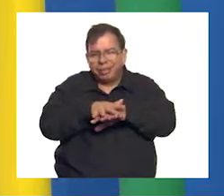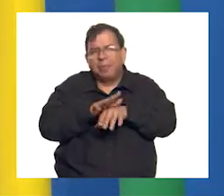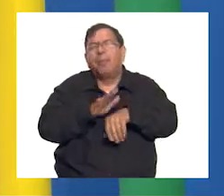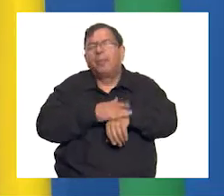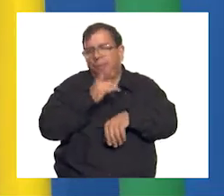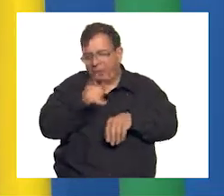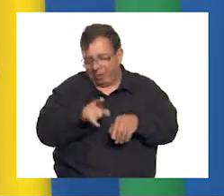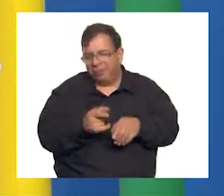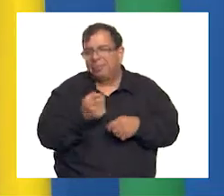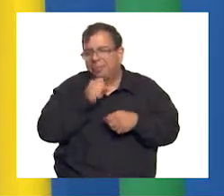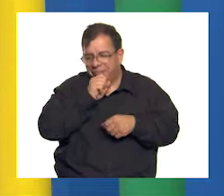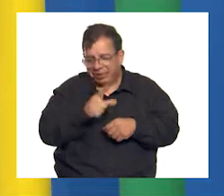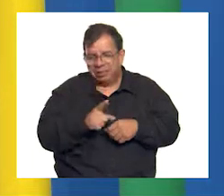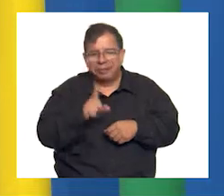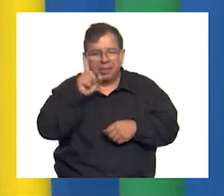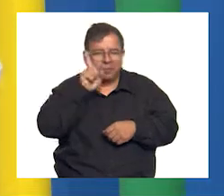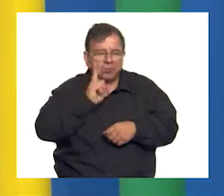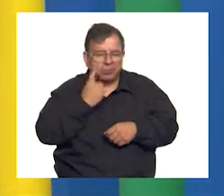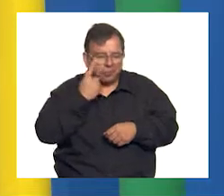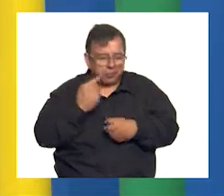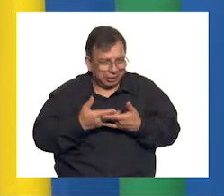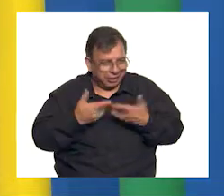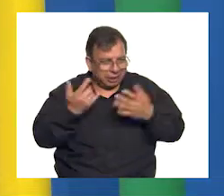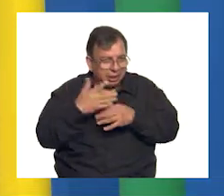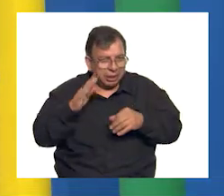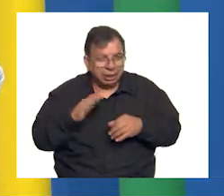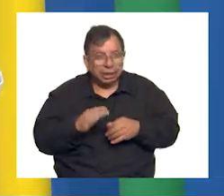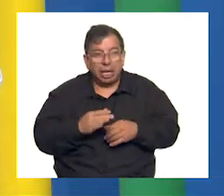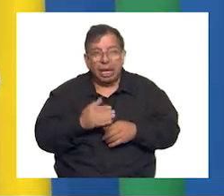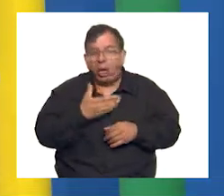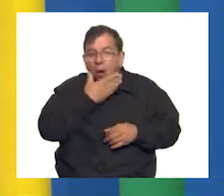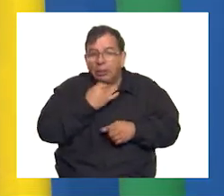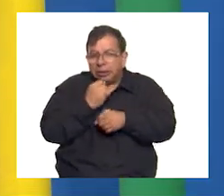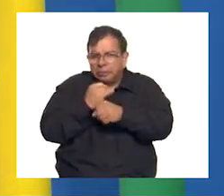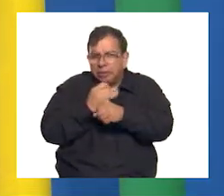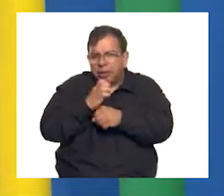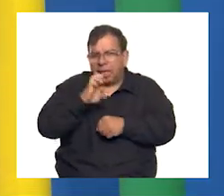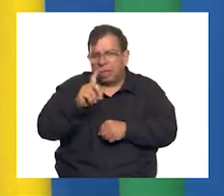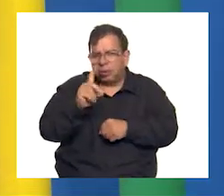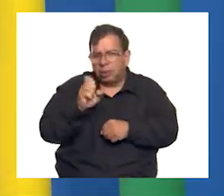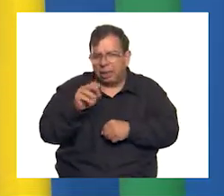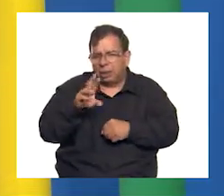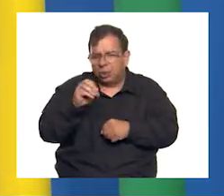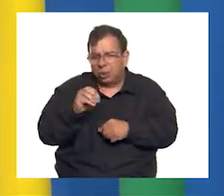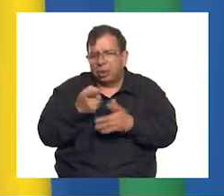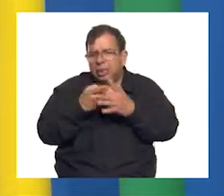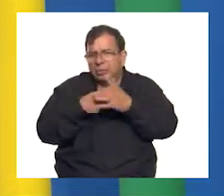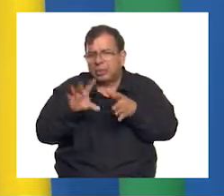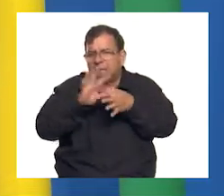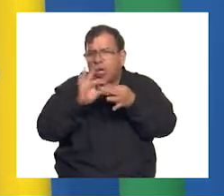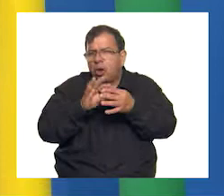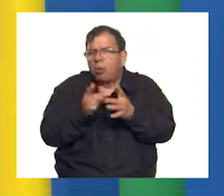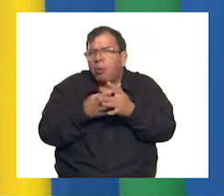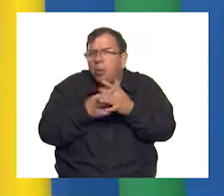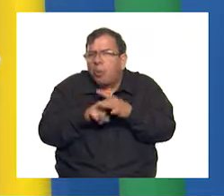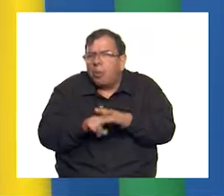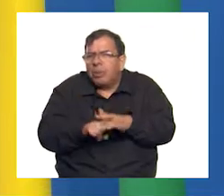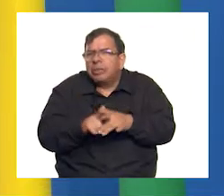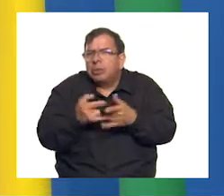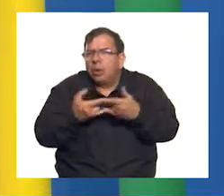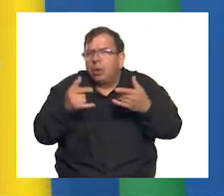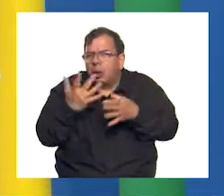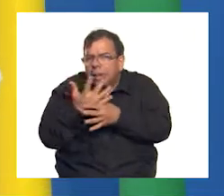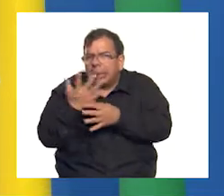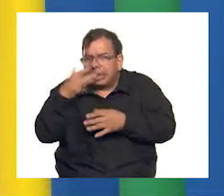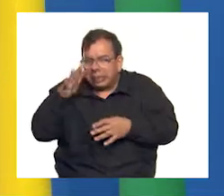de La Llorona. El investigador Eduardo Matos Moctezuma habla sobre el origen de esa leyenda. Él menciona